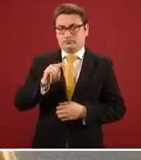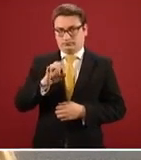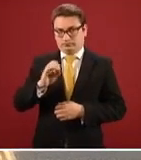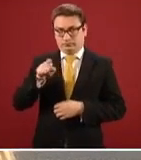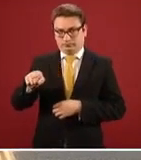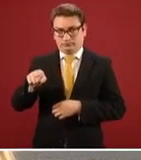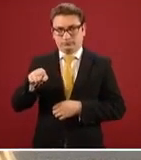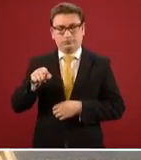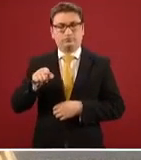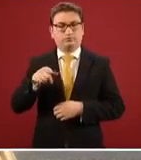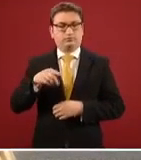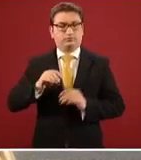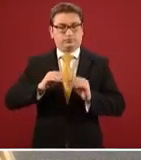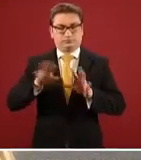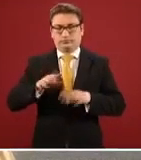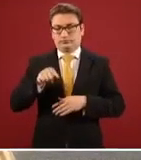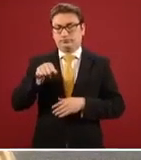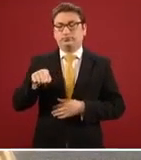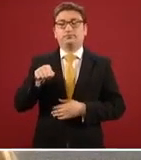porque existe el instrumento,